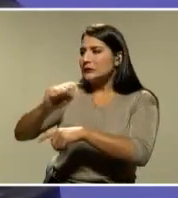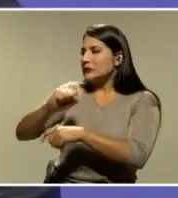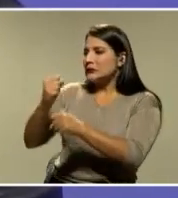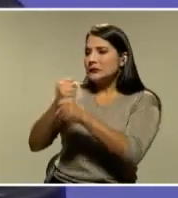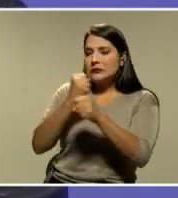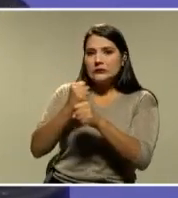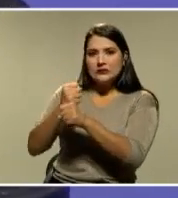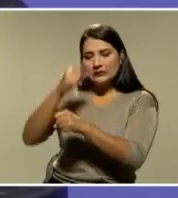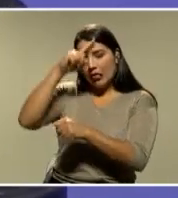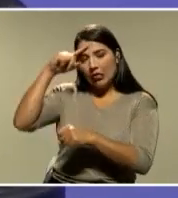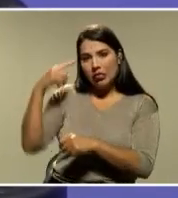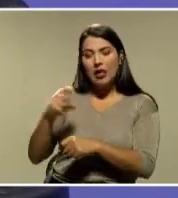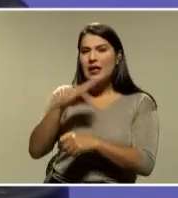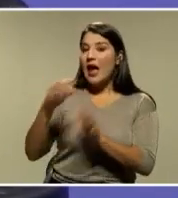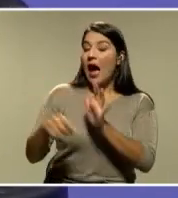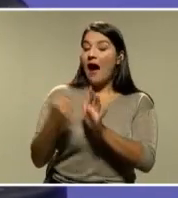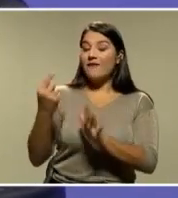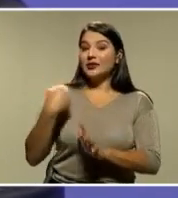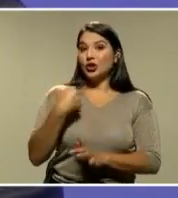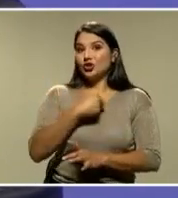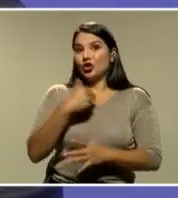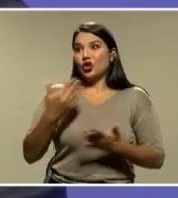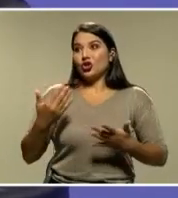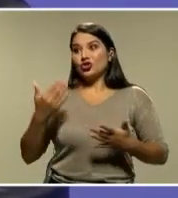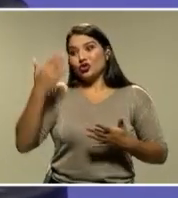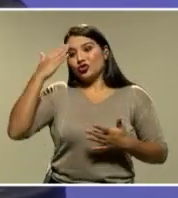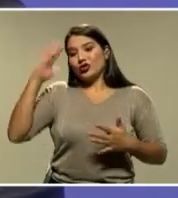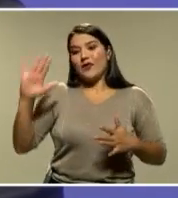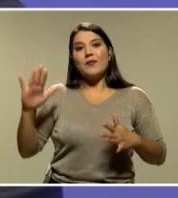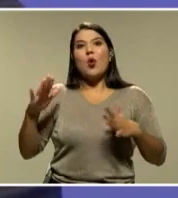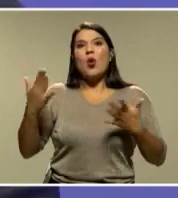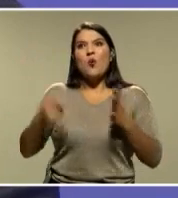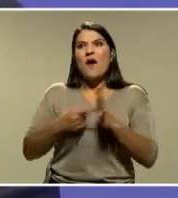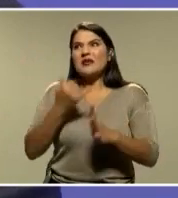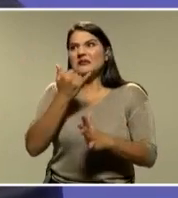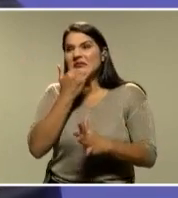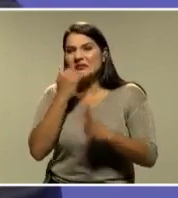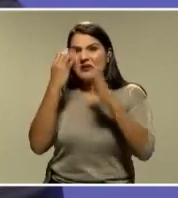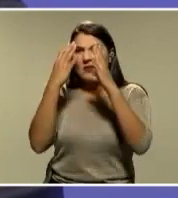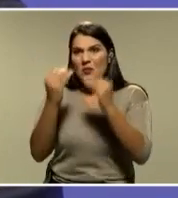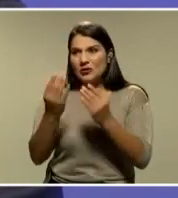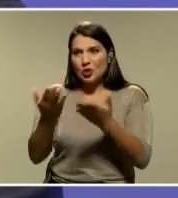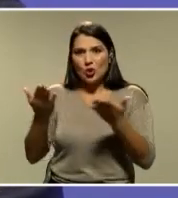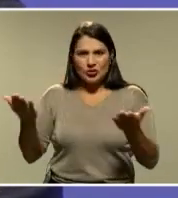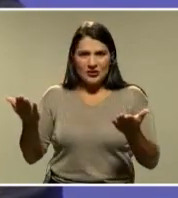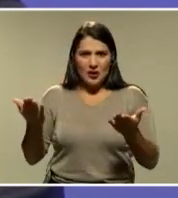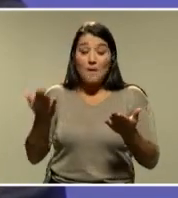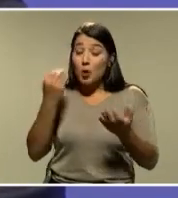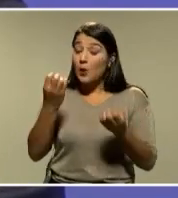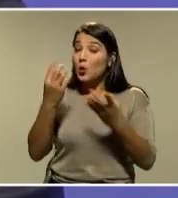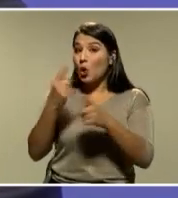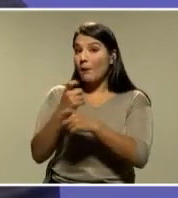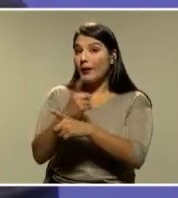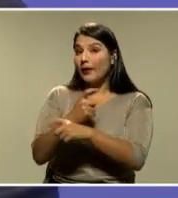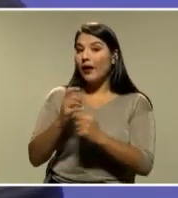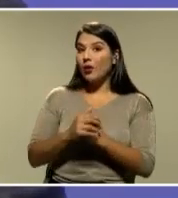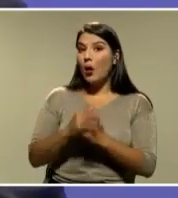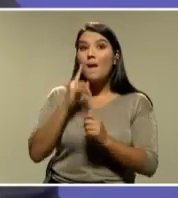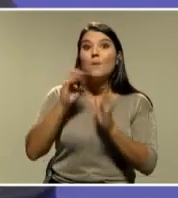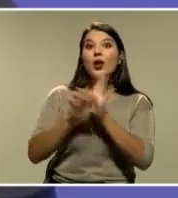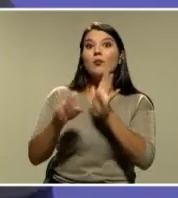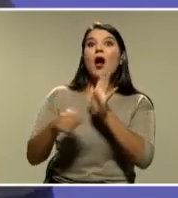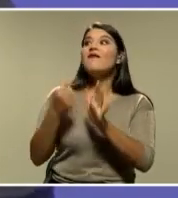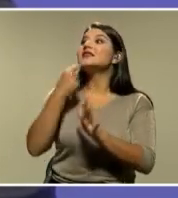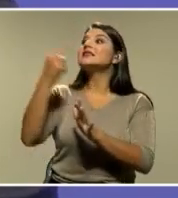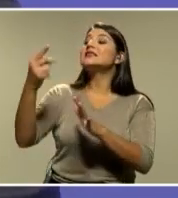y uno no sabe a veces más bien cómo no caen imprecisiones en cuanto a datos, en cuanto a cosas. Es muy complicado. Por ejemplo, a veces te dicen, hay un